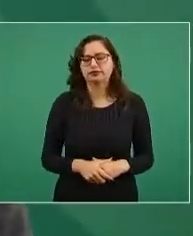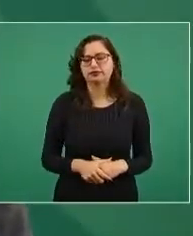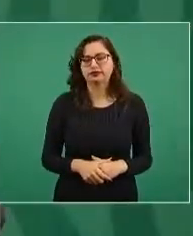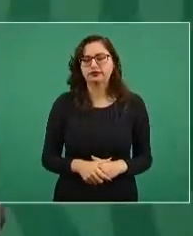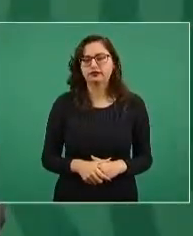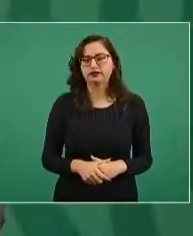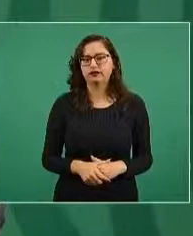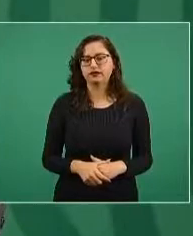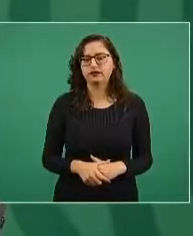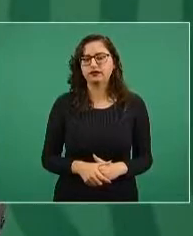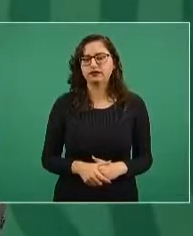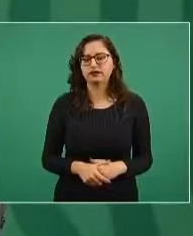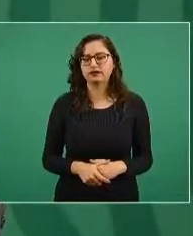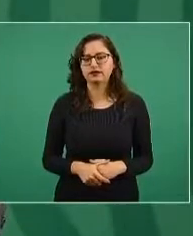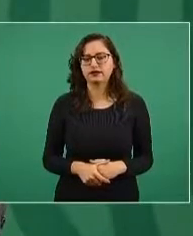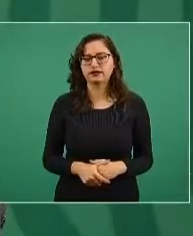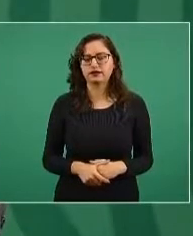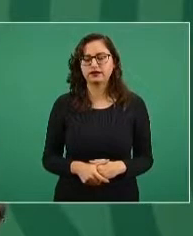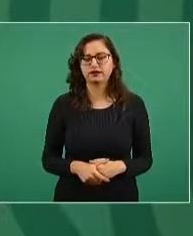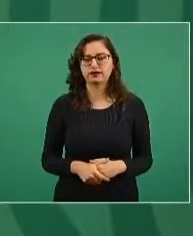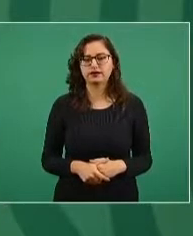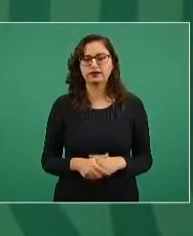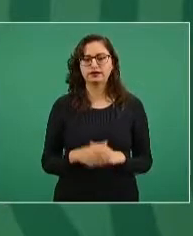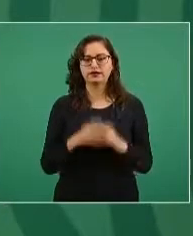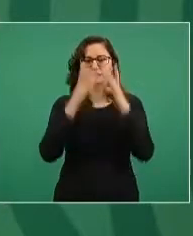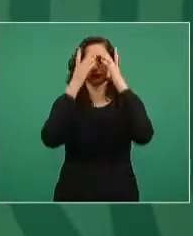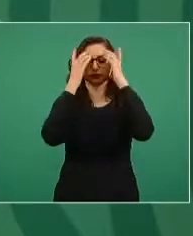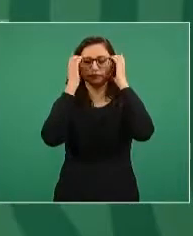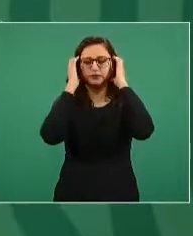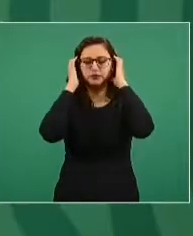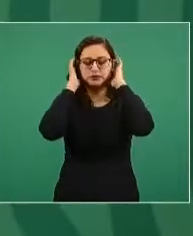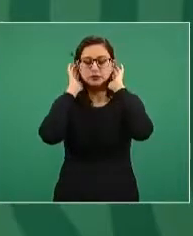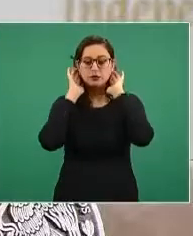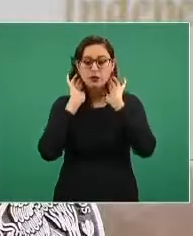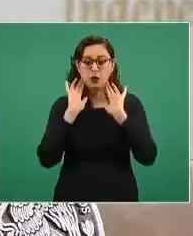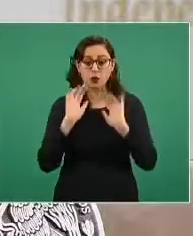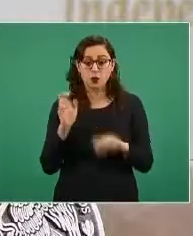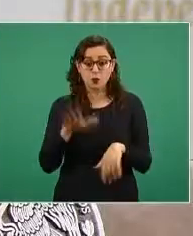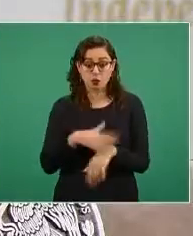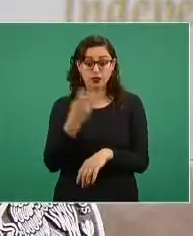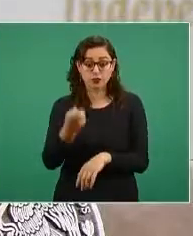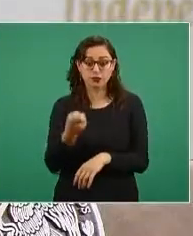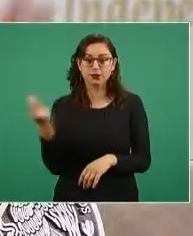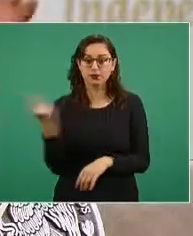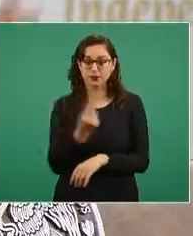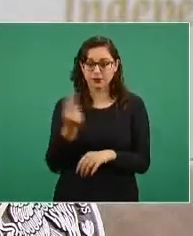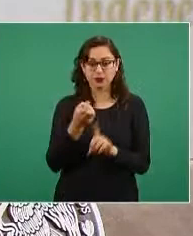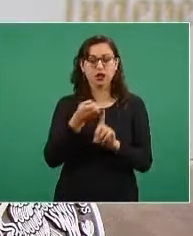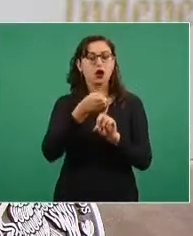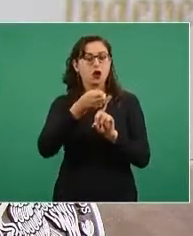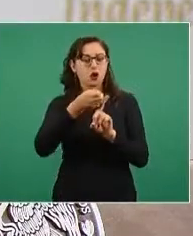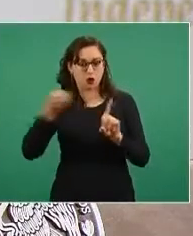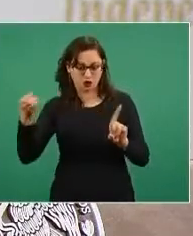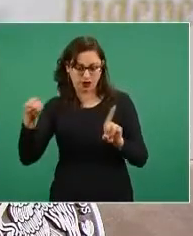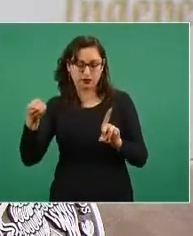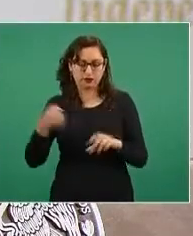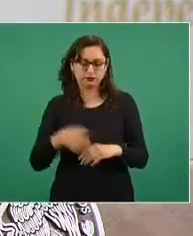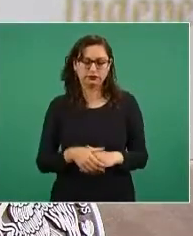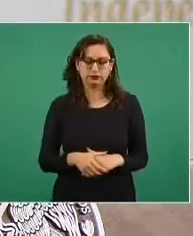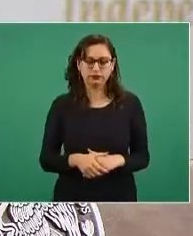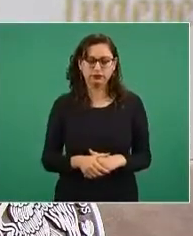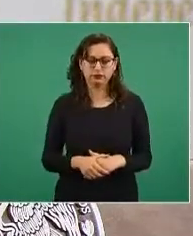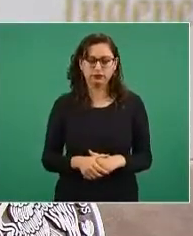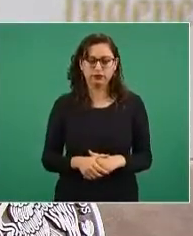te vamos a vacunar. Entonces, por eso orden, ¿sí? Y ya está muy claro, y que